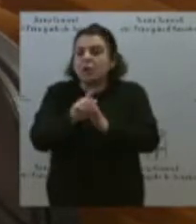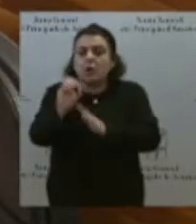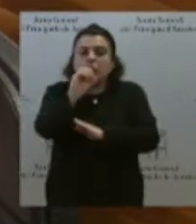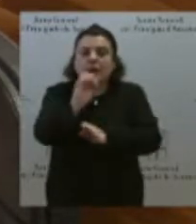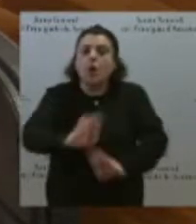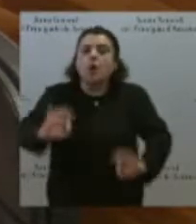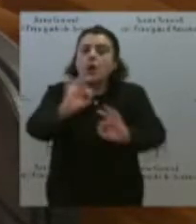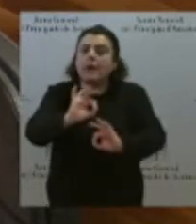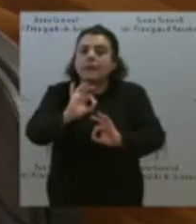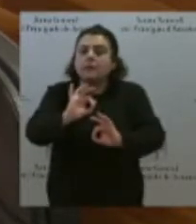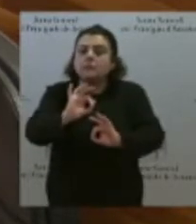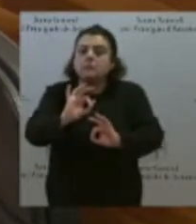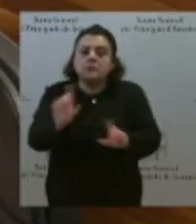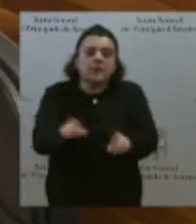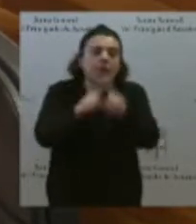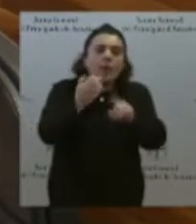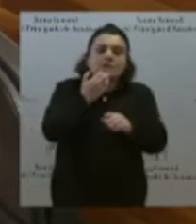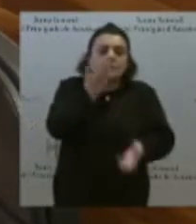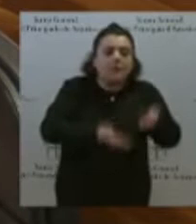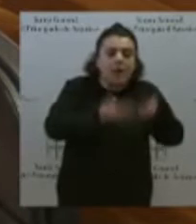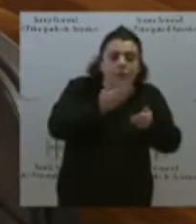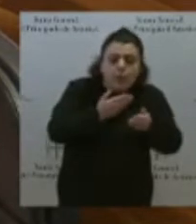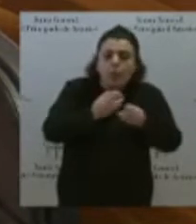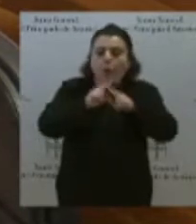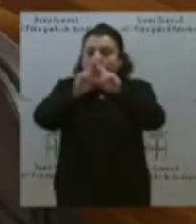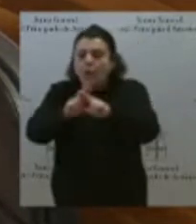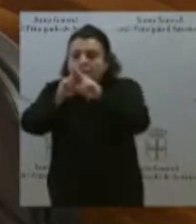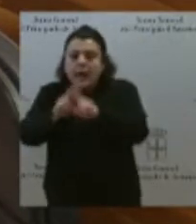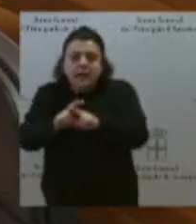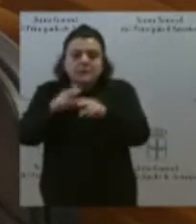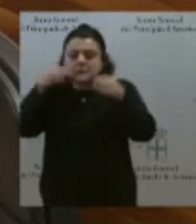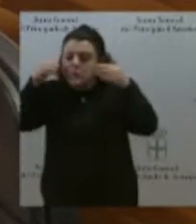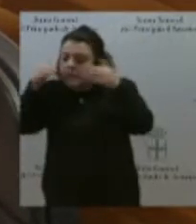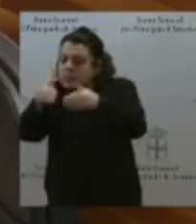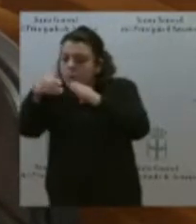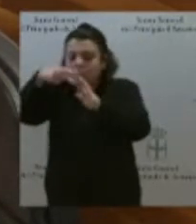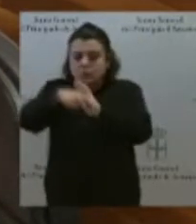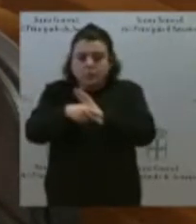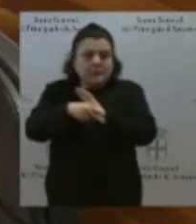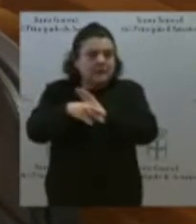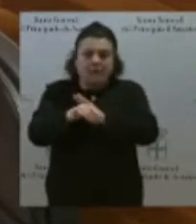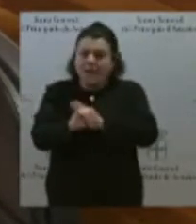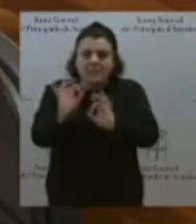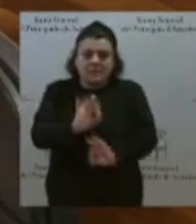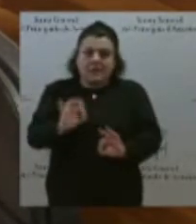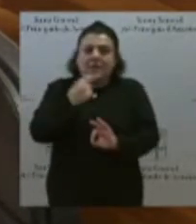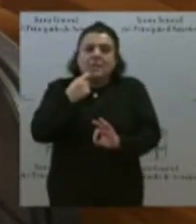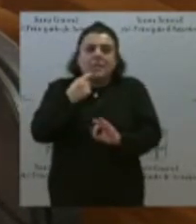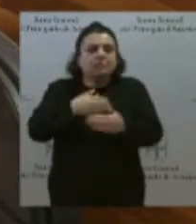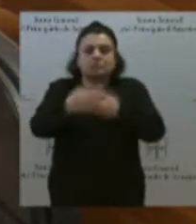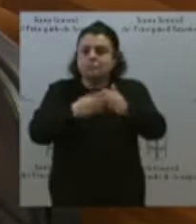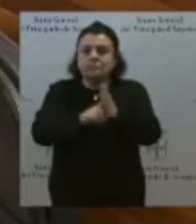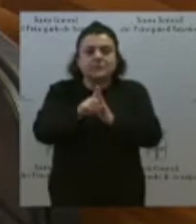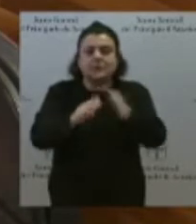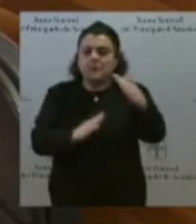análisis, de atención a la normativa vigente. Tampoco estamos en ese extremo. Ya le he dicho que